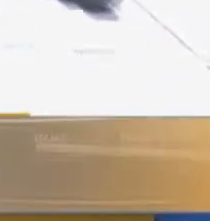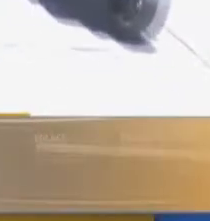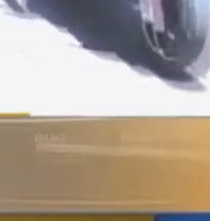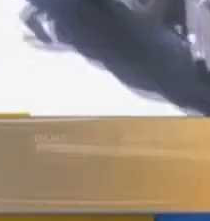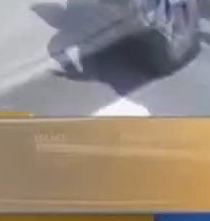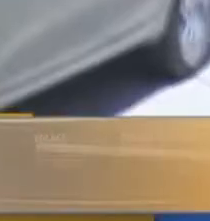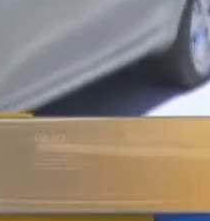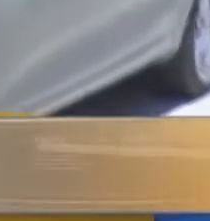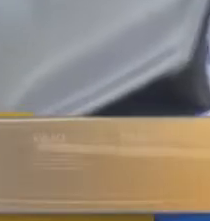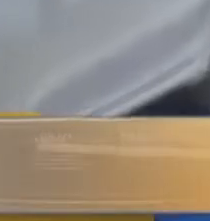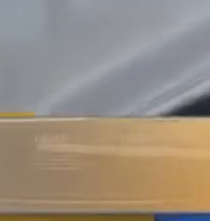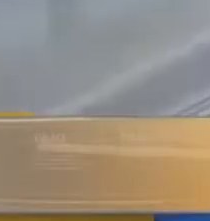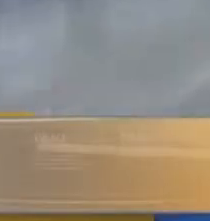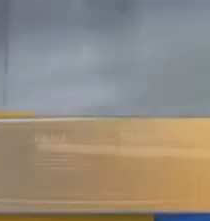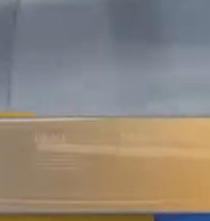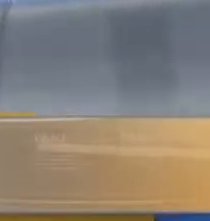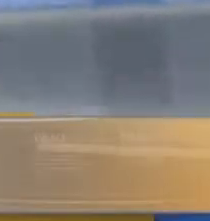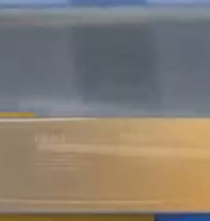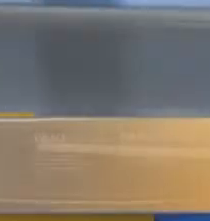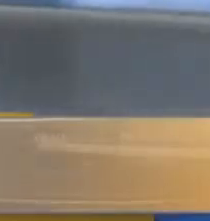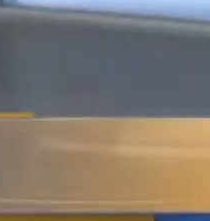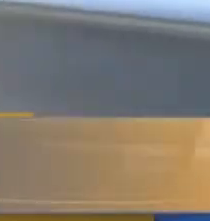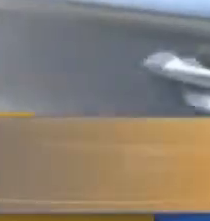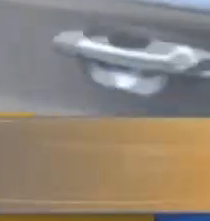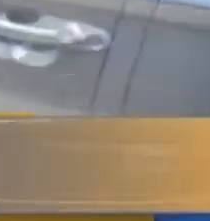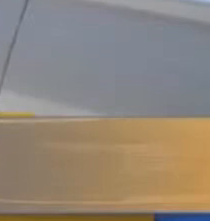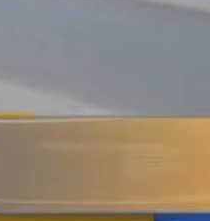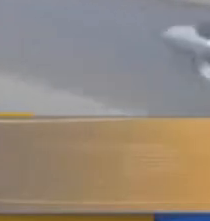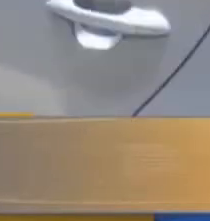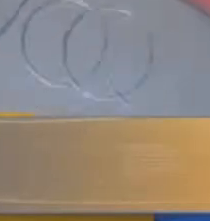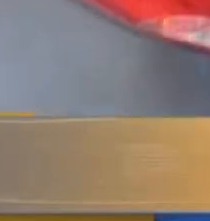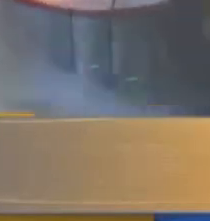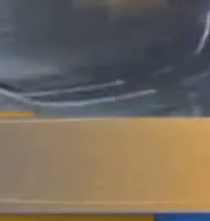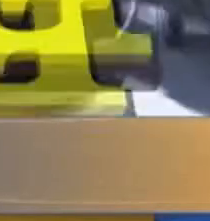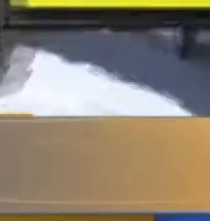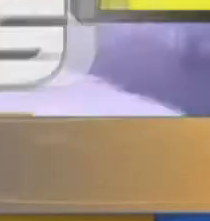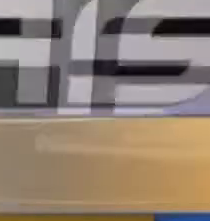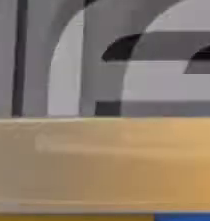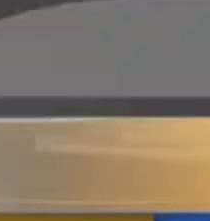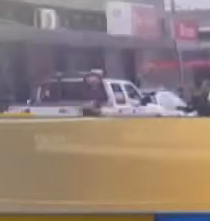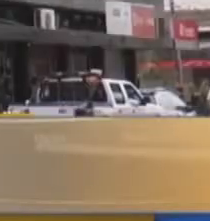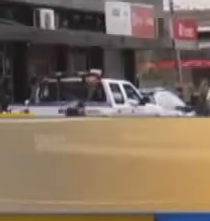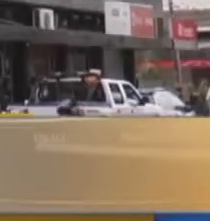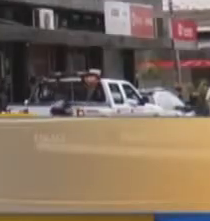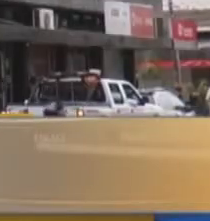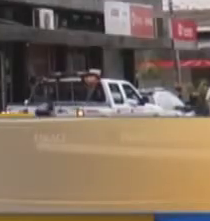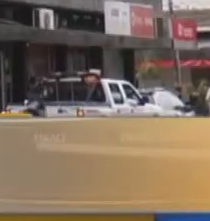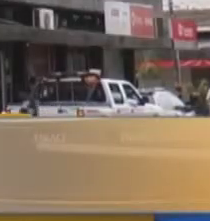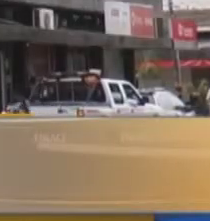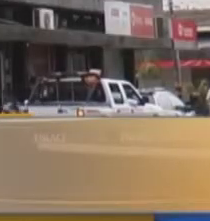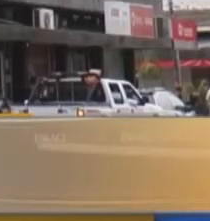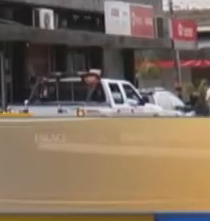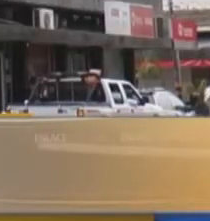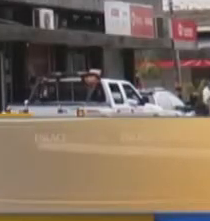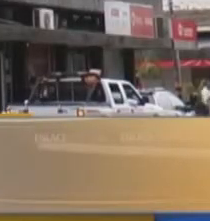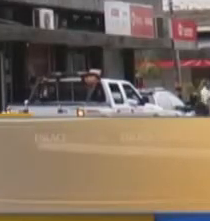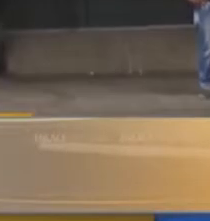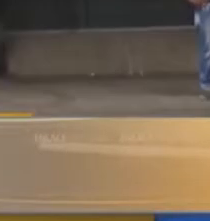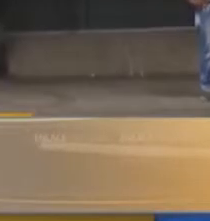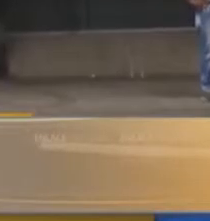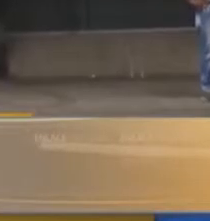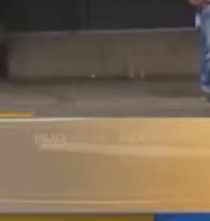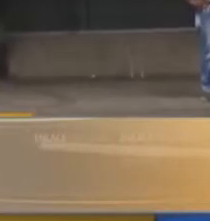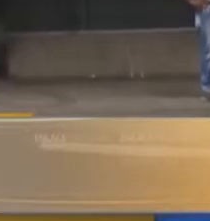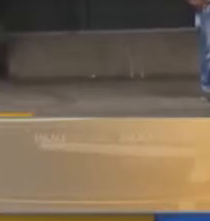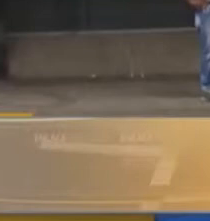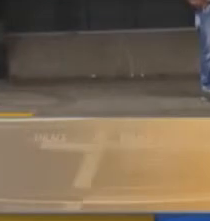A plena luz del día, ladrones roban 17 millones de pesos a un ciudadano en el barrio Palmira. Caja de Compensación Familiar de Barranca Bermeja,